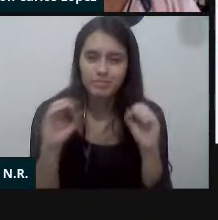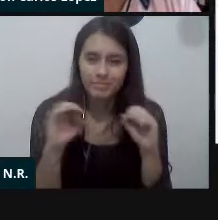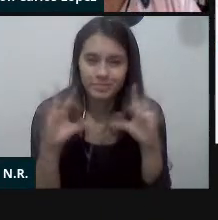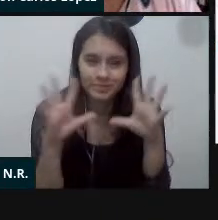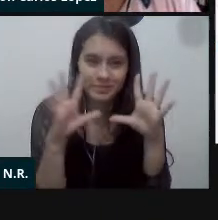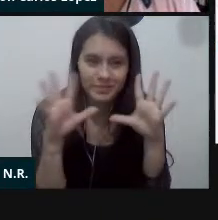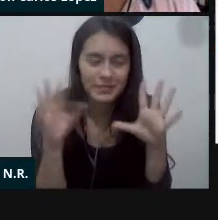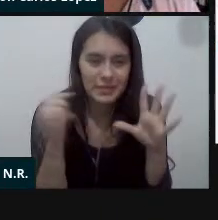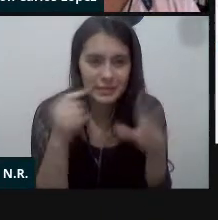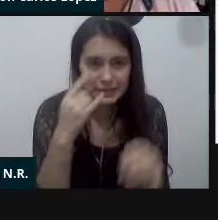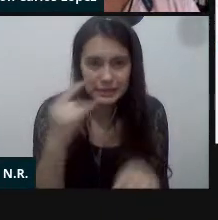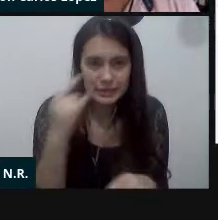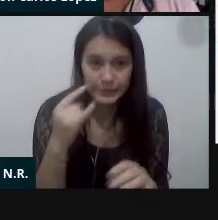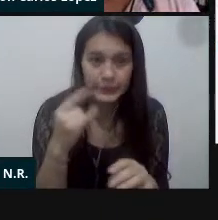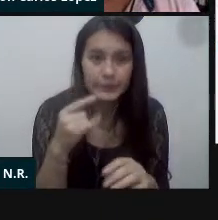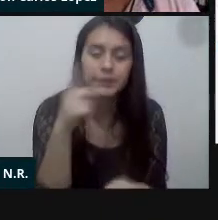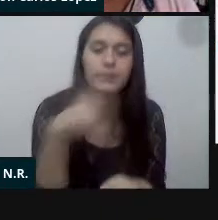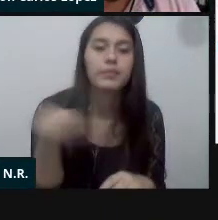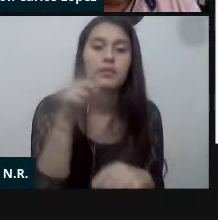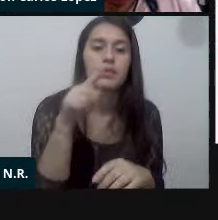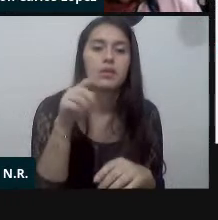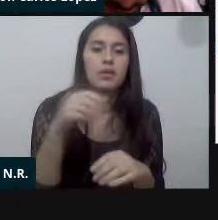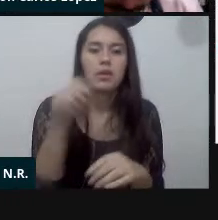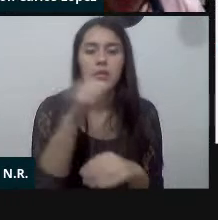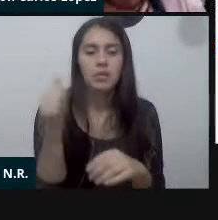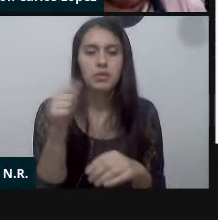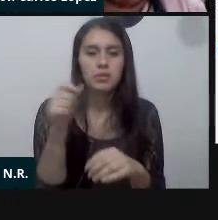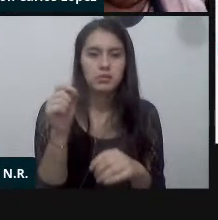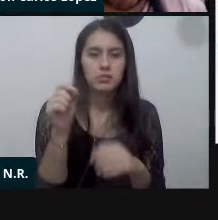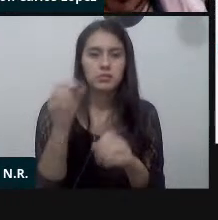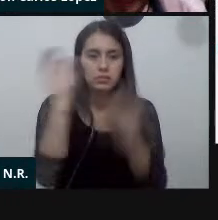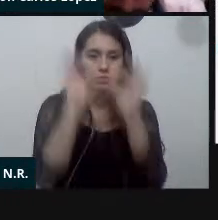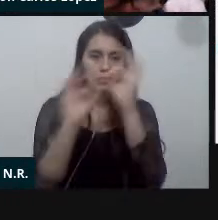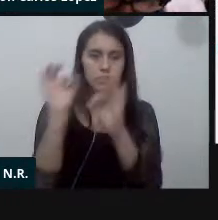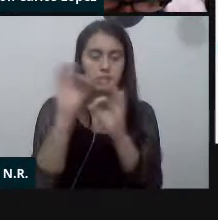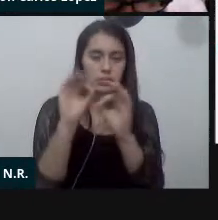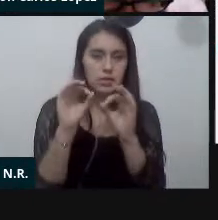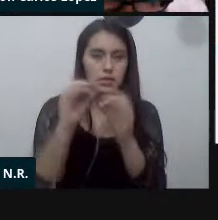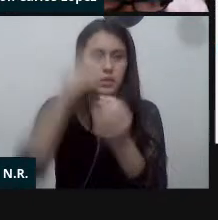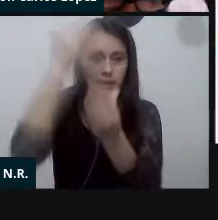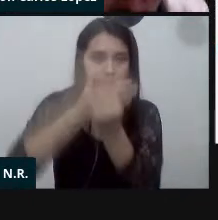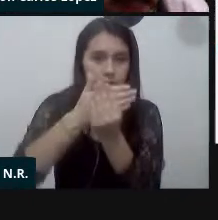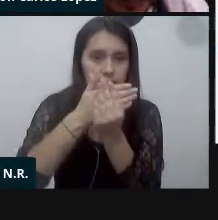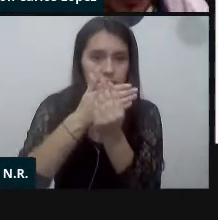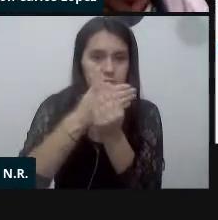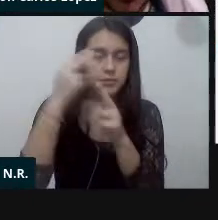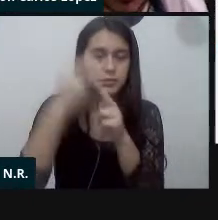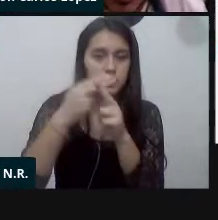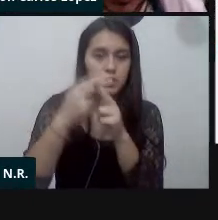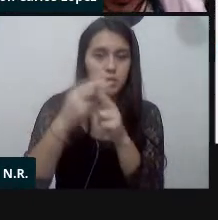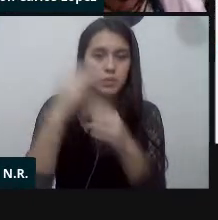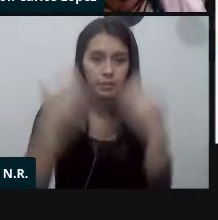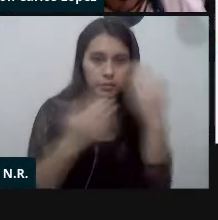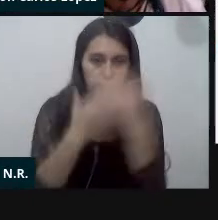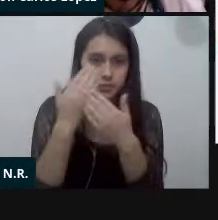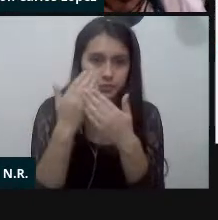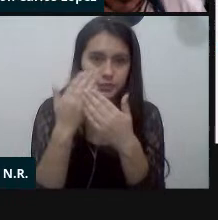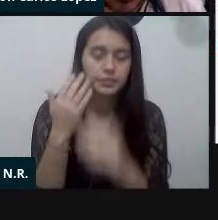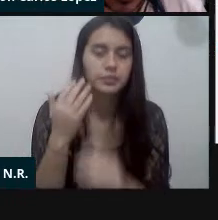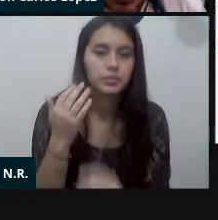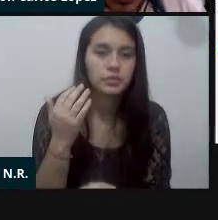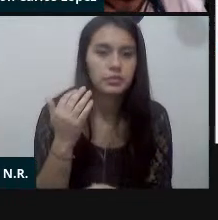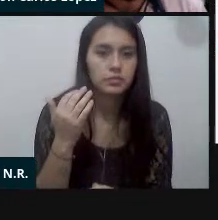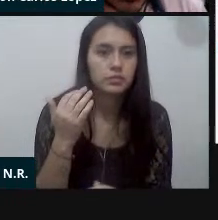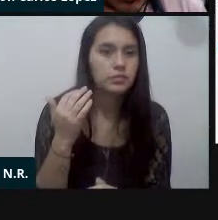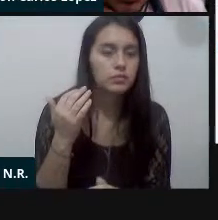permite hacer. Entonces vamos a crear un folder que se llame prueba. ¿Lo están viendo, George? No, porque estaban viendo mi pantalla compartida.